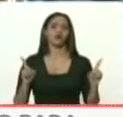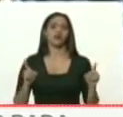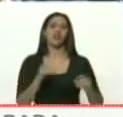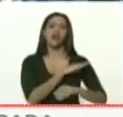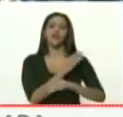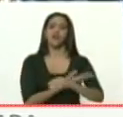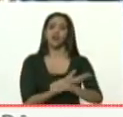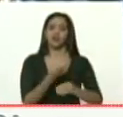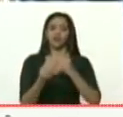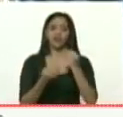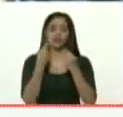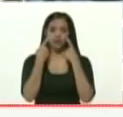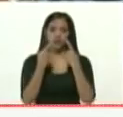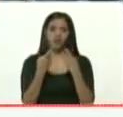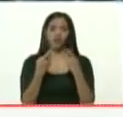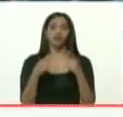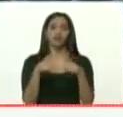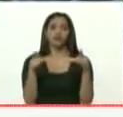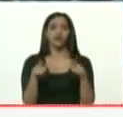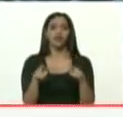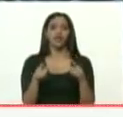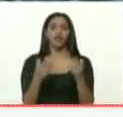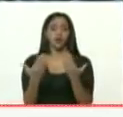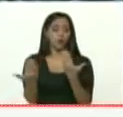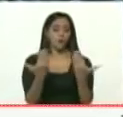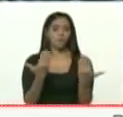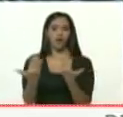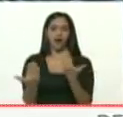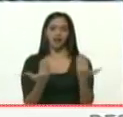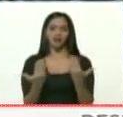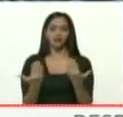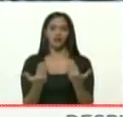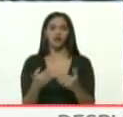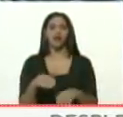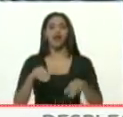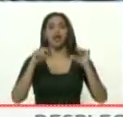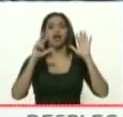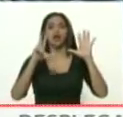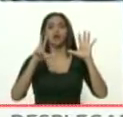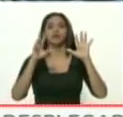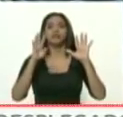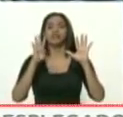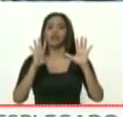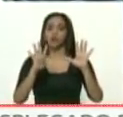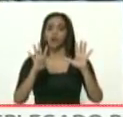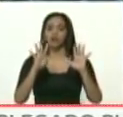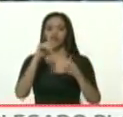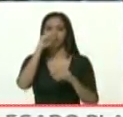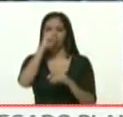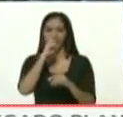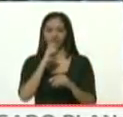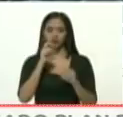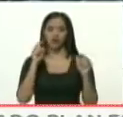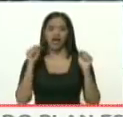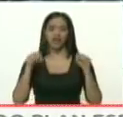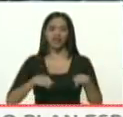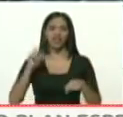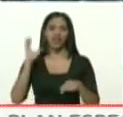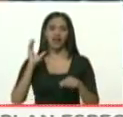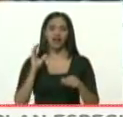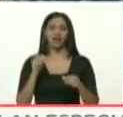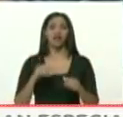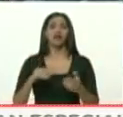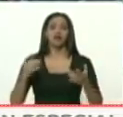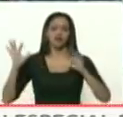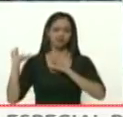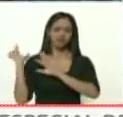se establece para estos casos en comparación al 89, cuando hubo el caracazo en Venezuela y hubo